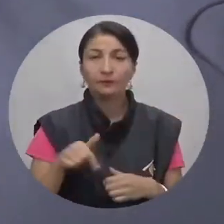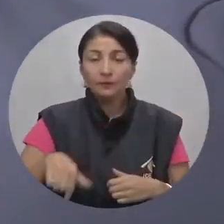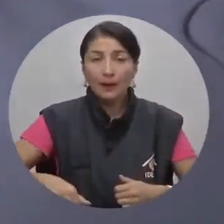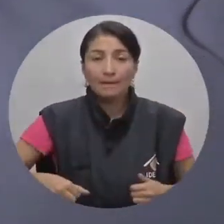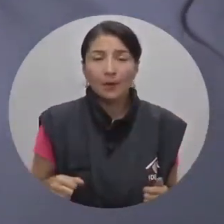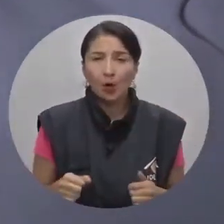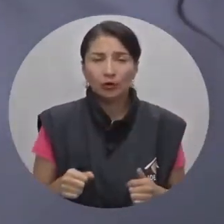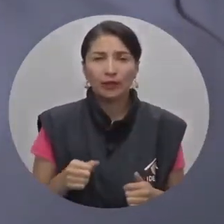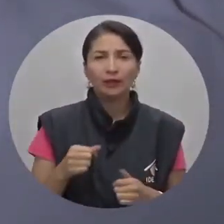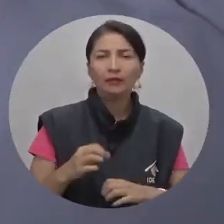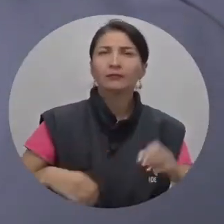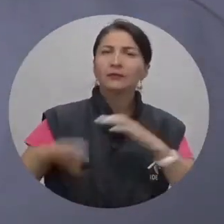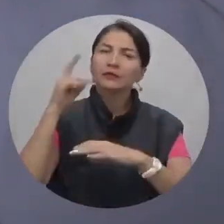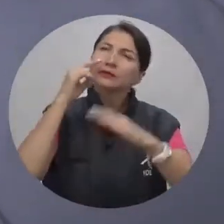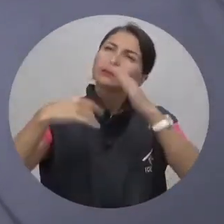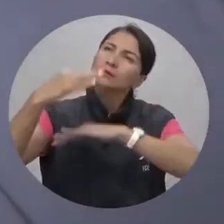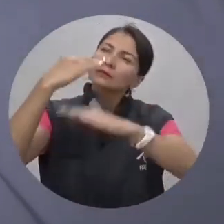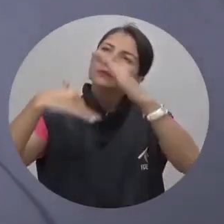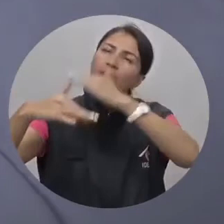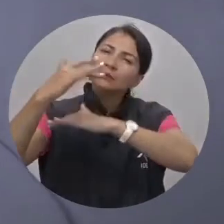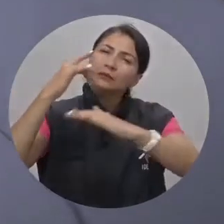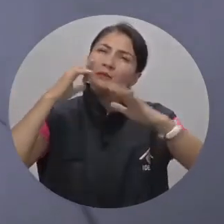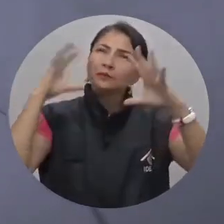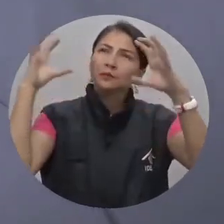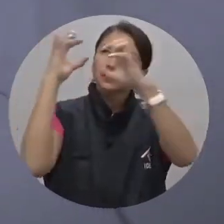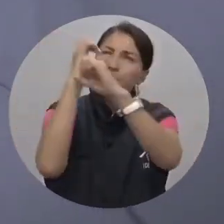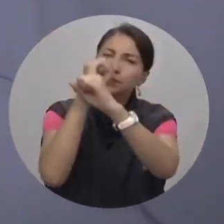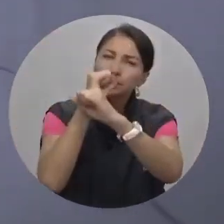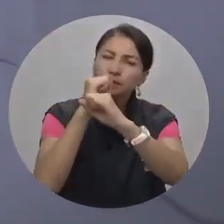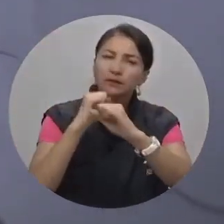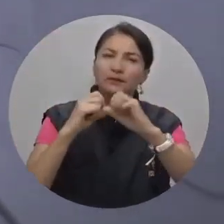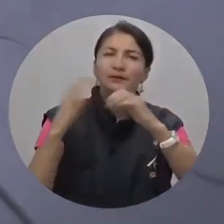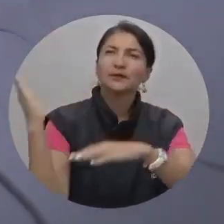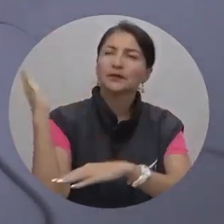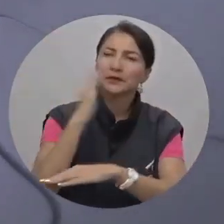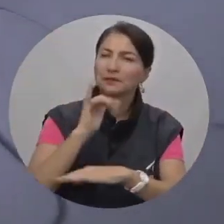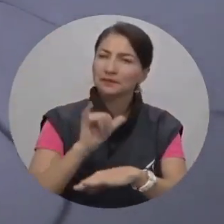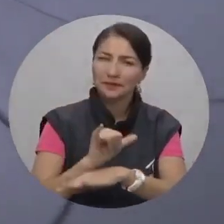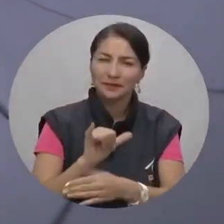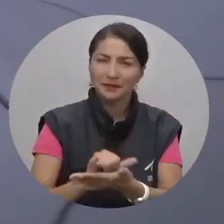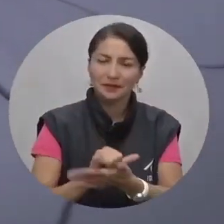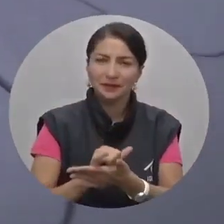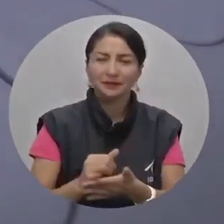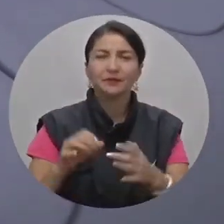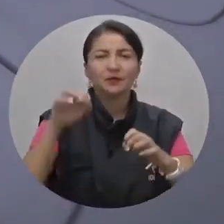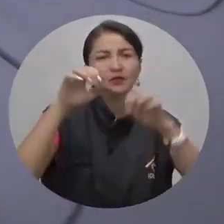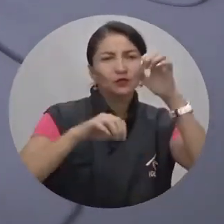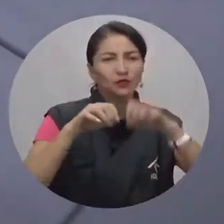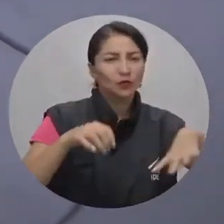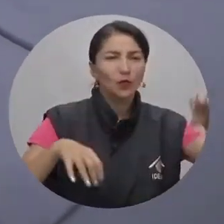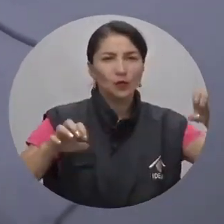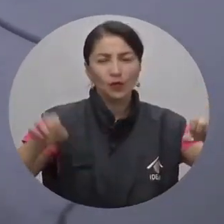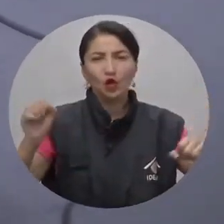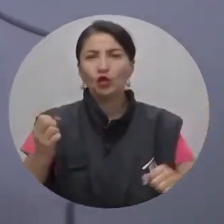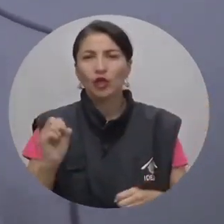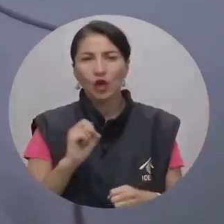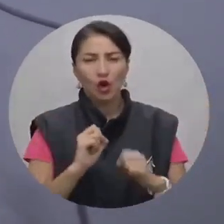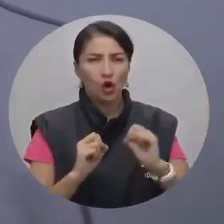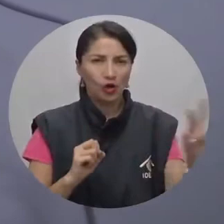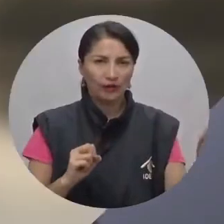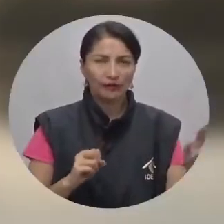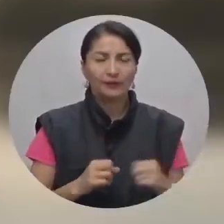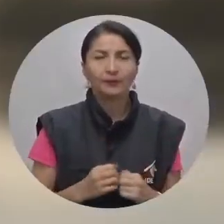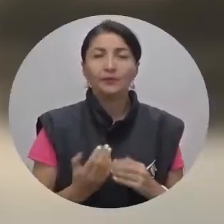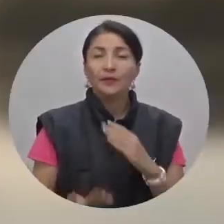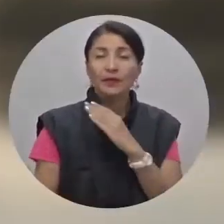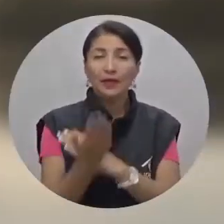cielo cubierto con la misma nubosidad que trae de la tarde y con lloviznas cortas en el oriente. El amanecer será antes de las 6 de